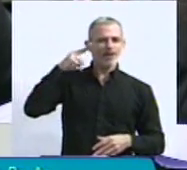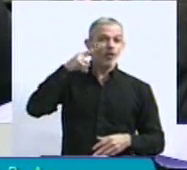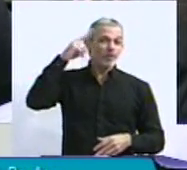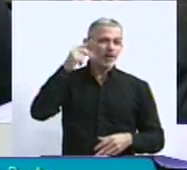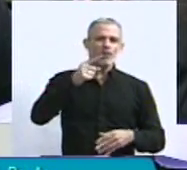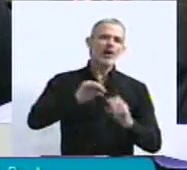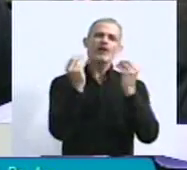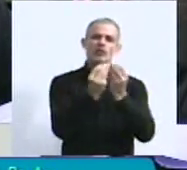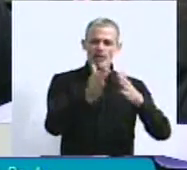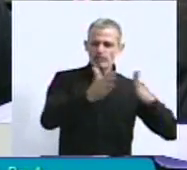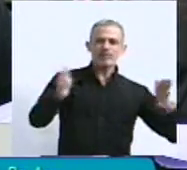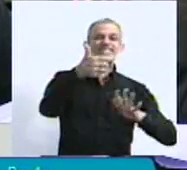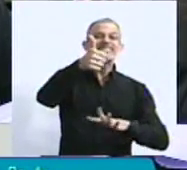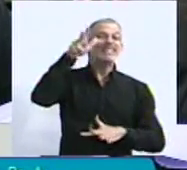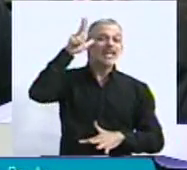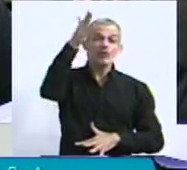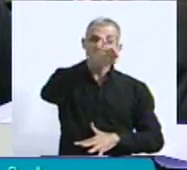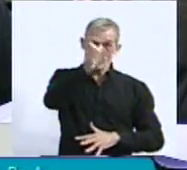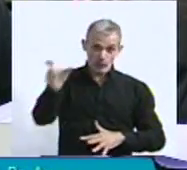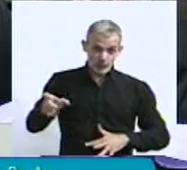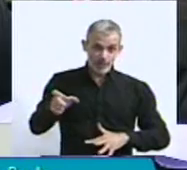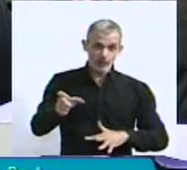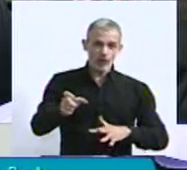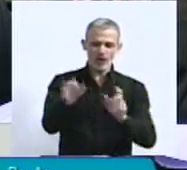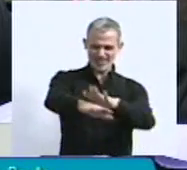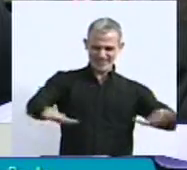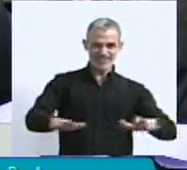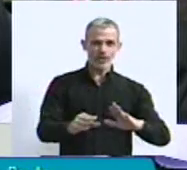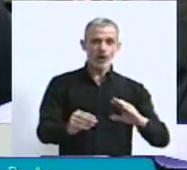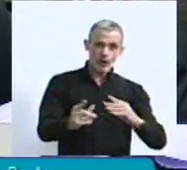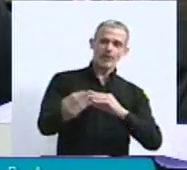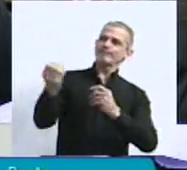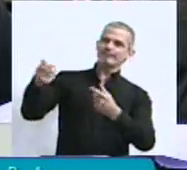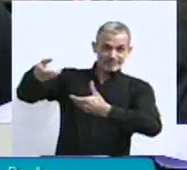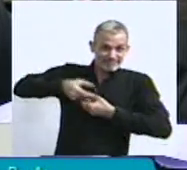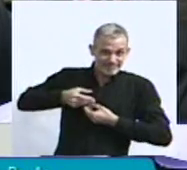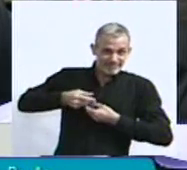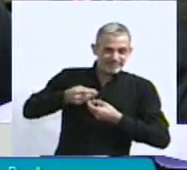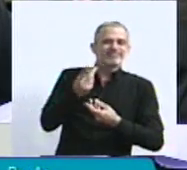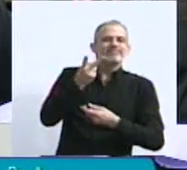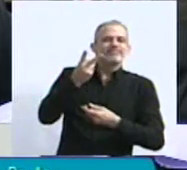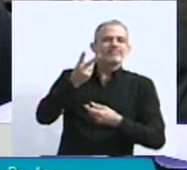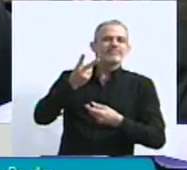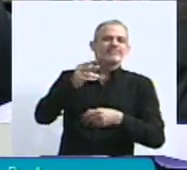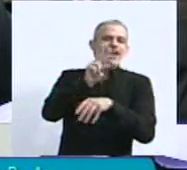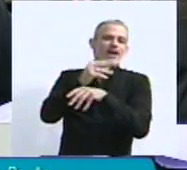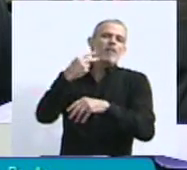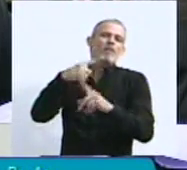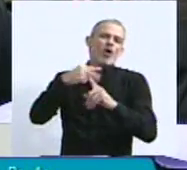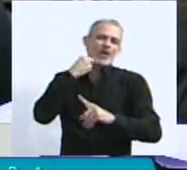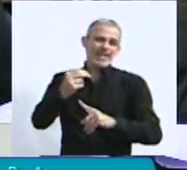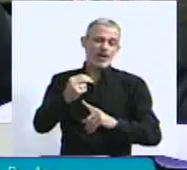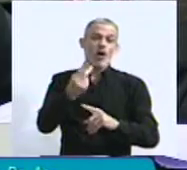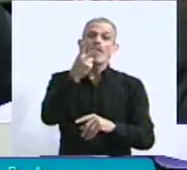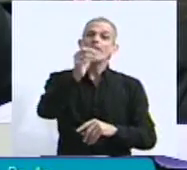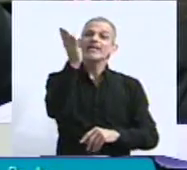el 68% de los beneficiarios de la asignación universal por hijo se focalizaba en el 20% de los hogares más pobres.